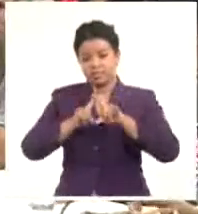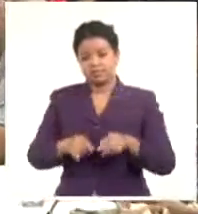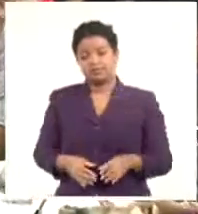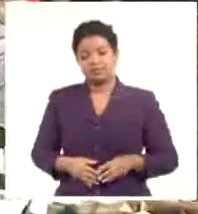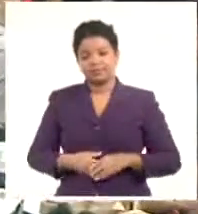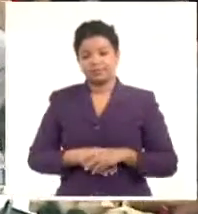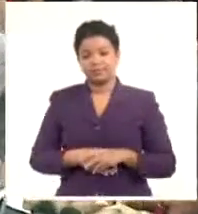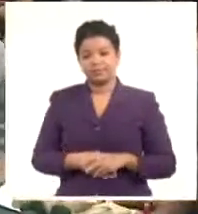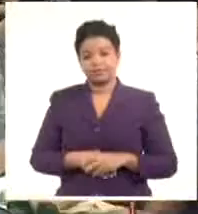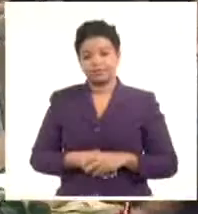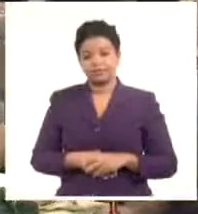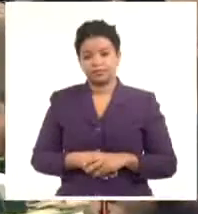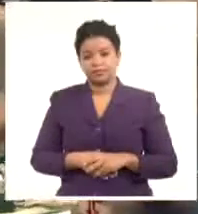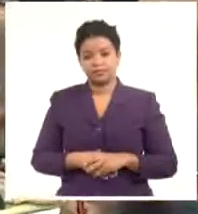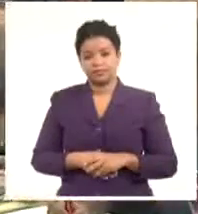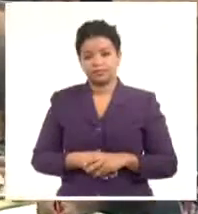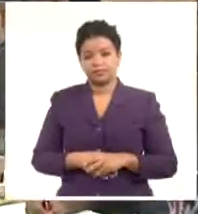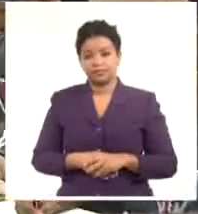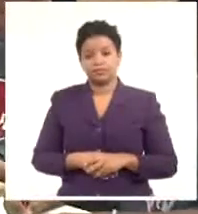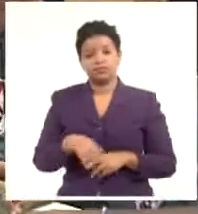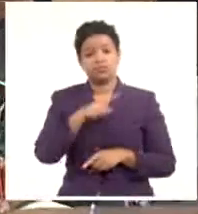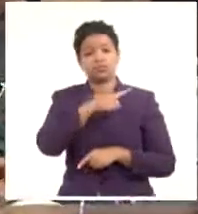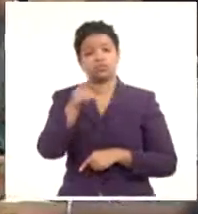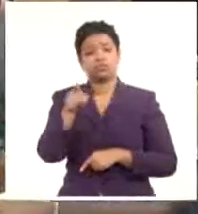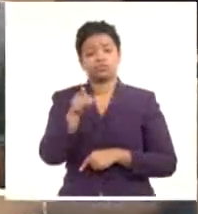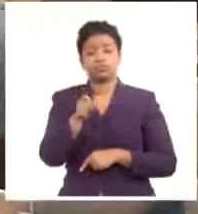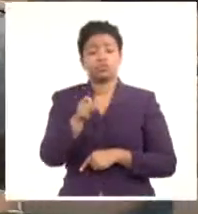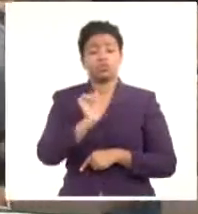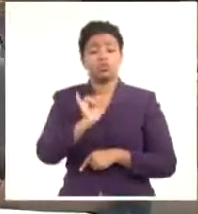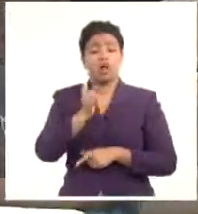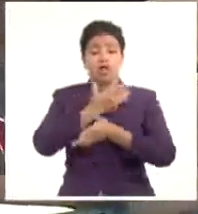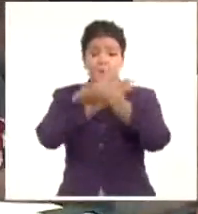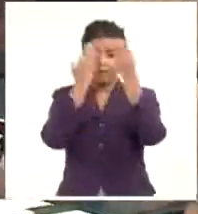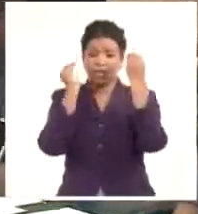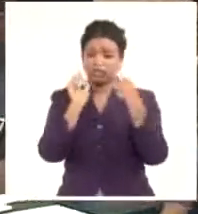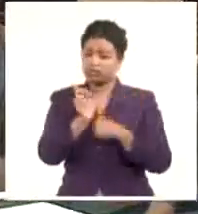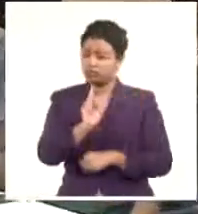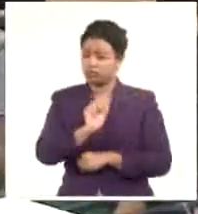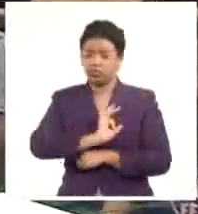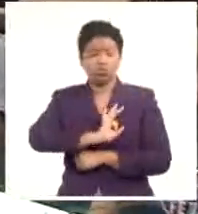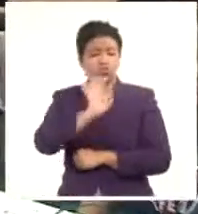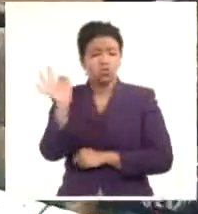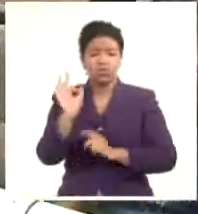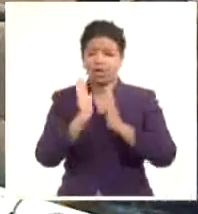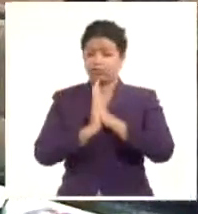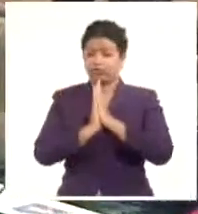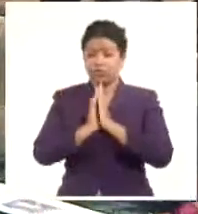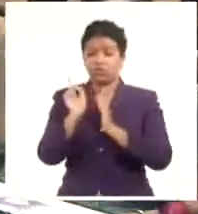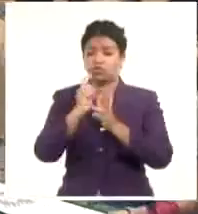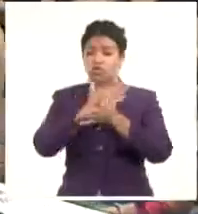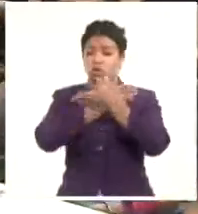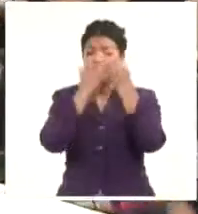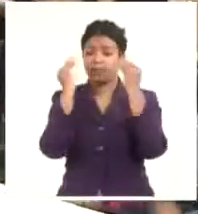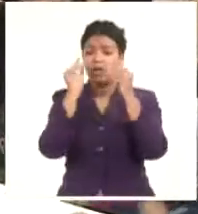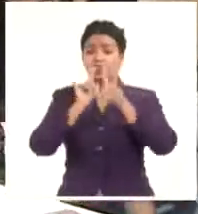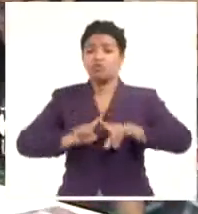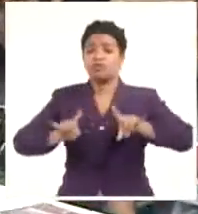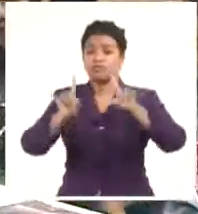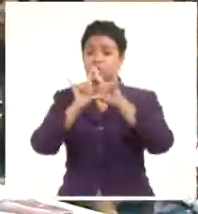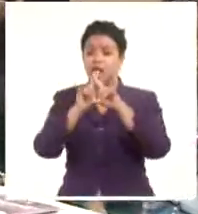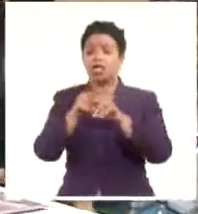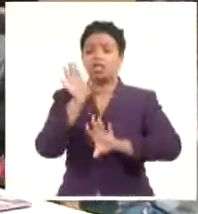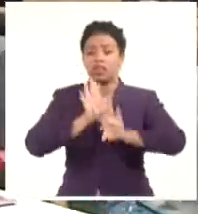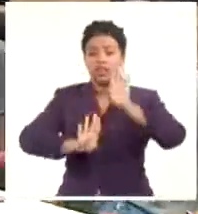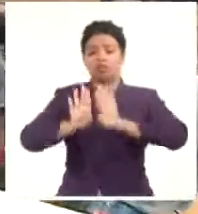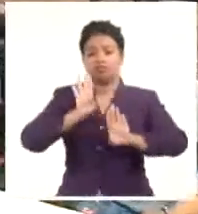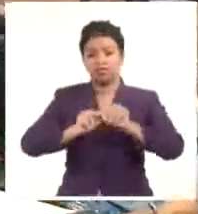No olviden nunca que las universidades han sido y seguirán siendo el blanco principal de acciones enemigas, de los